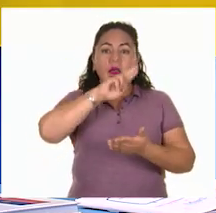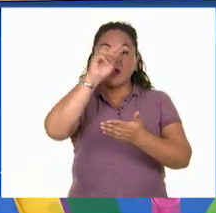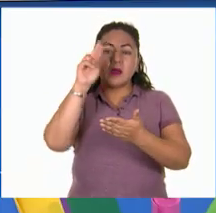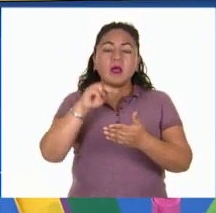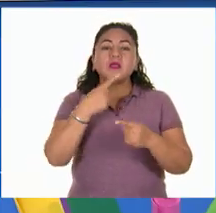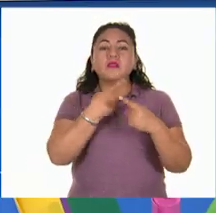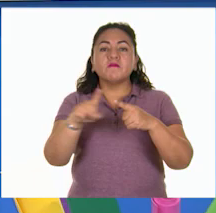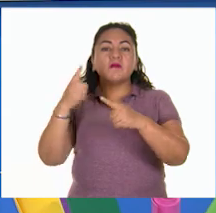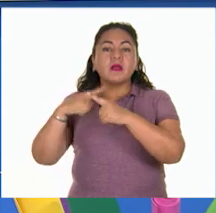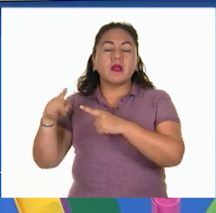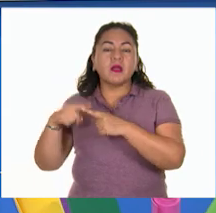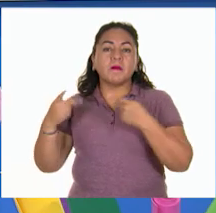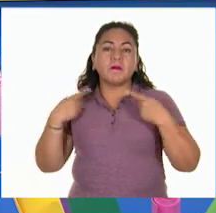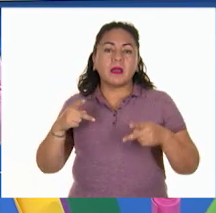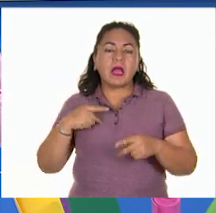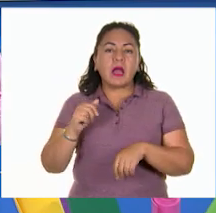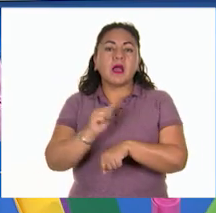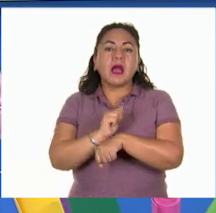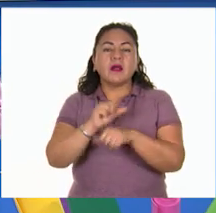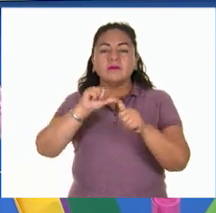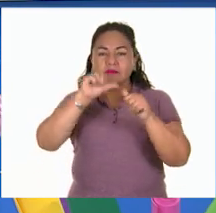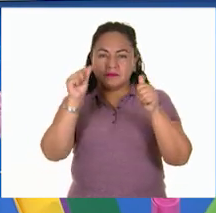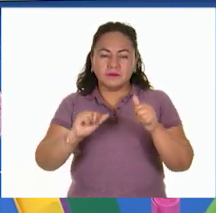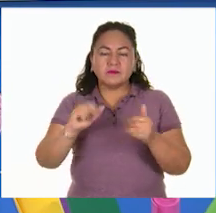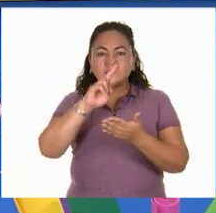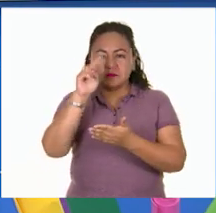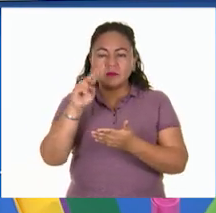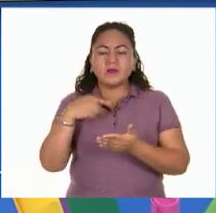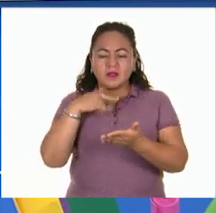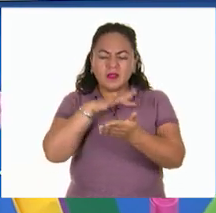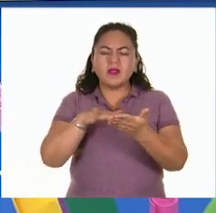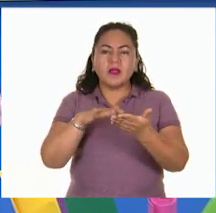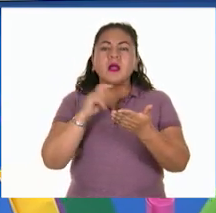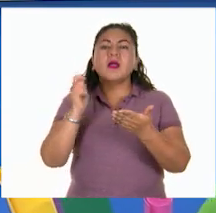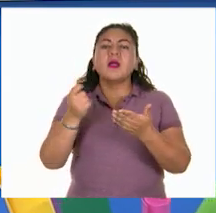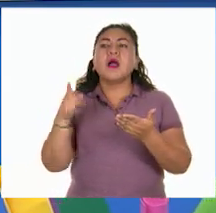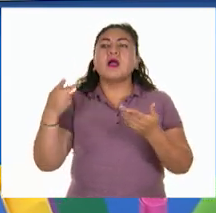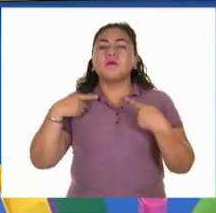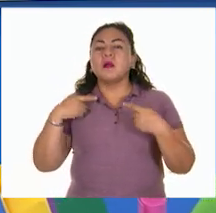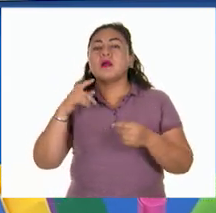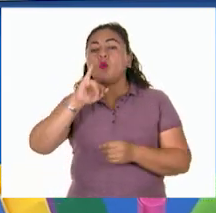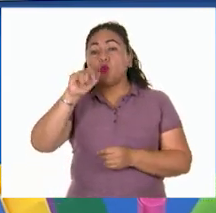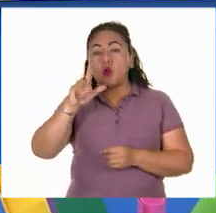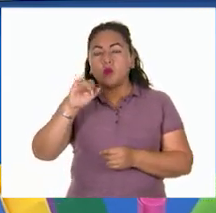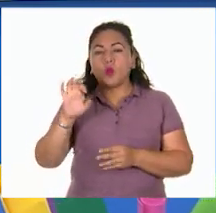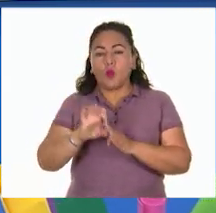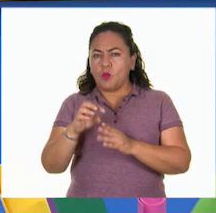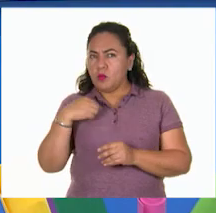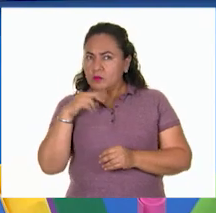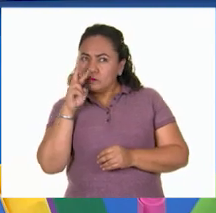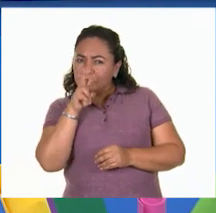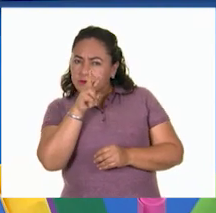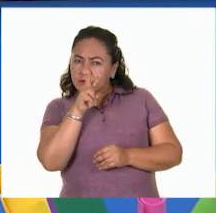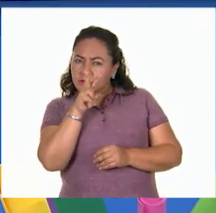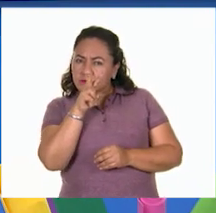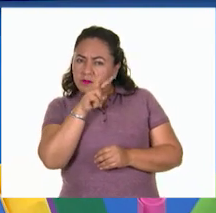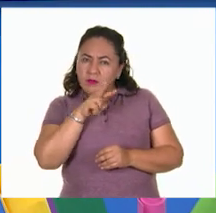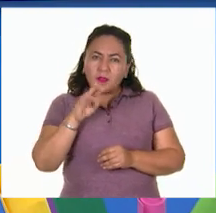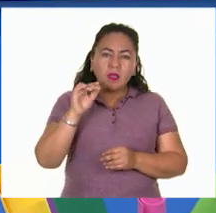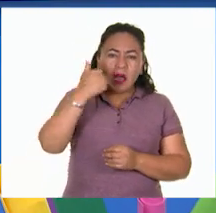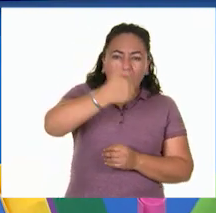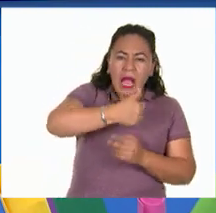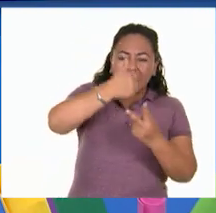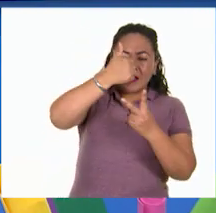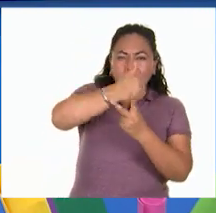diferentes artistas plásticos y lo que leímos es la interpretación que Cortázar como espectador hizo de